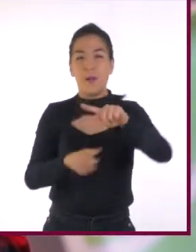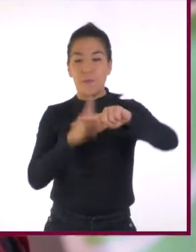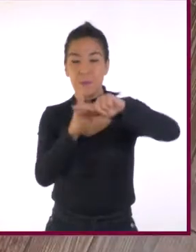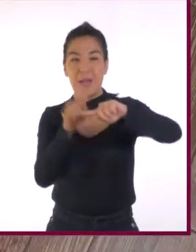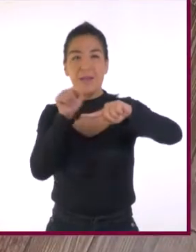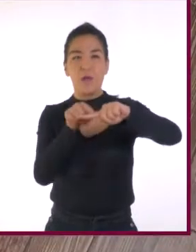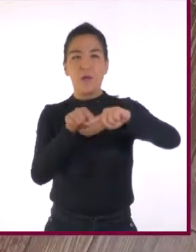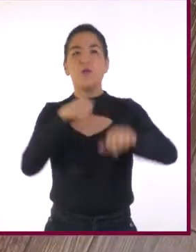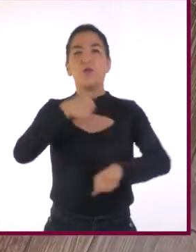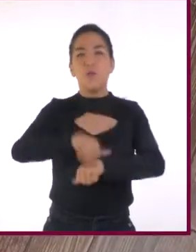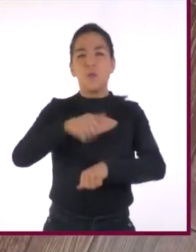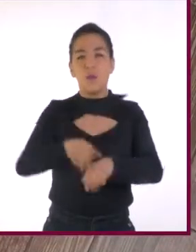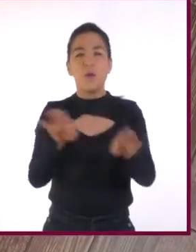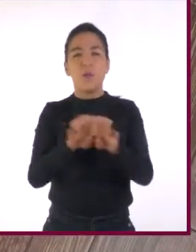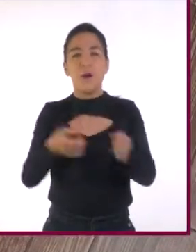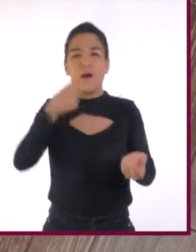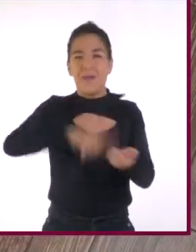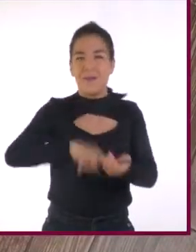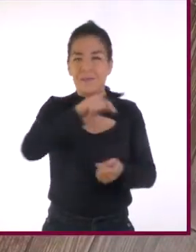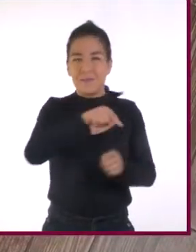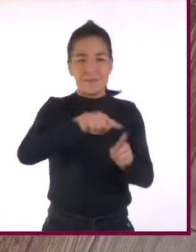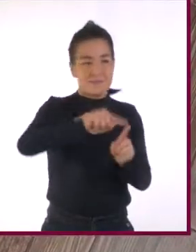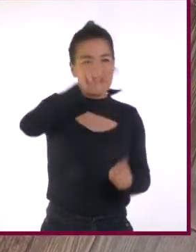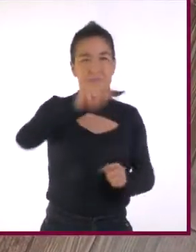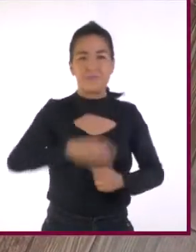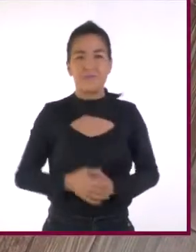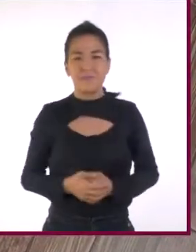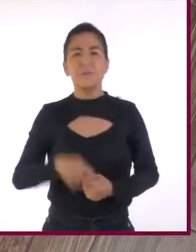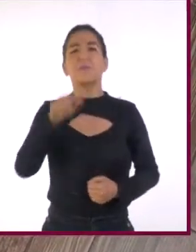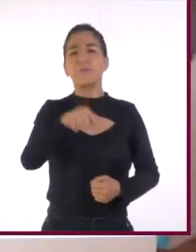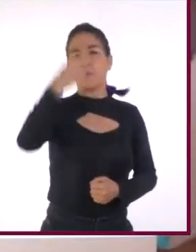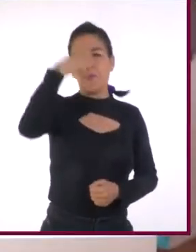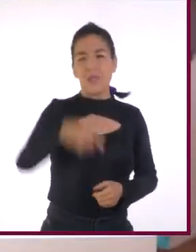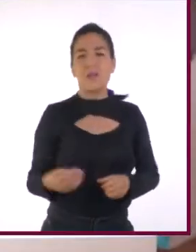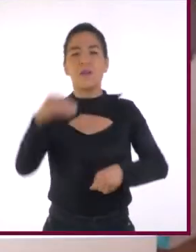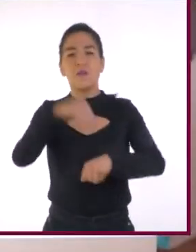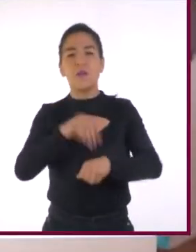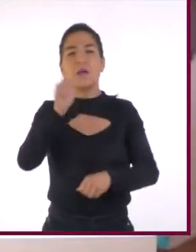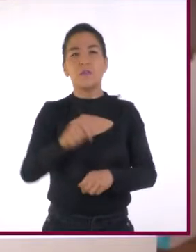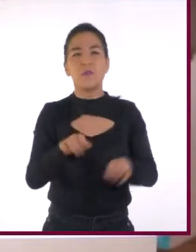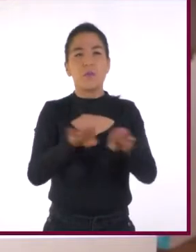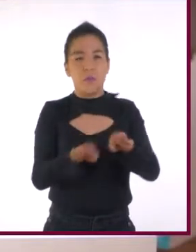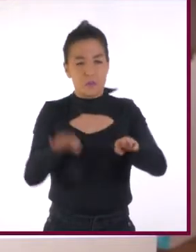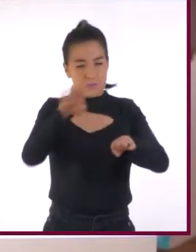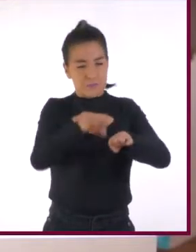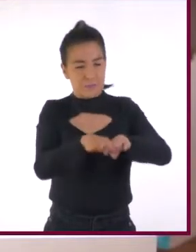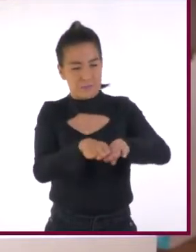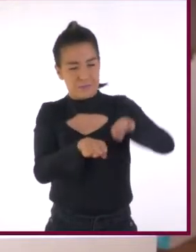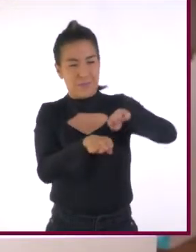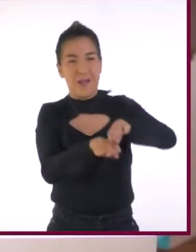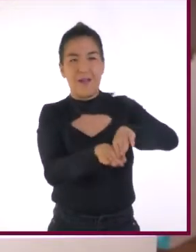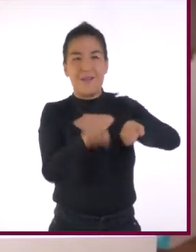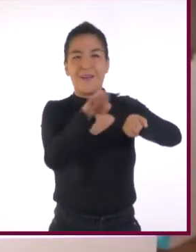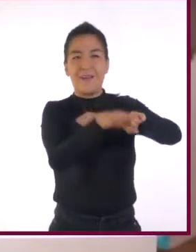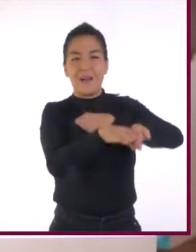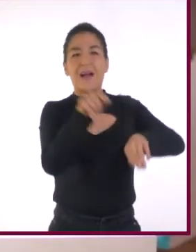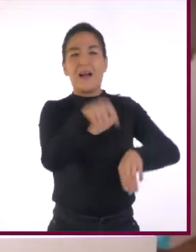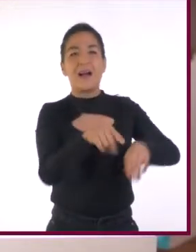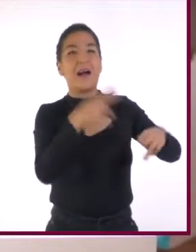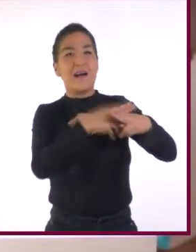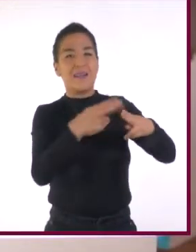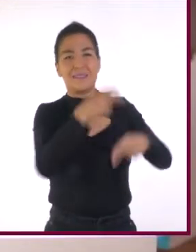ellos. Mediremos la longitud sobre el pie de la portada del mismo. Esto porque colocaremos los libros uno sobre otro de